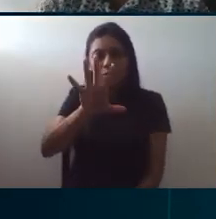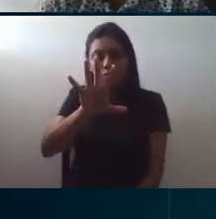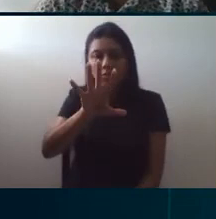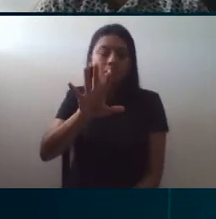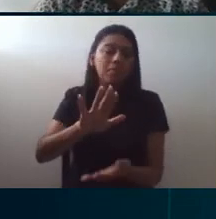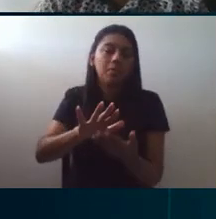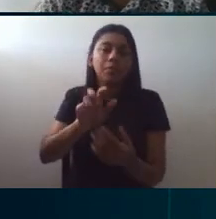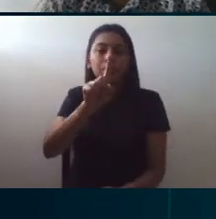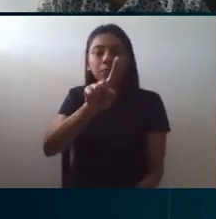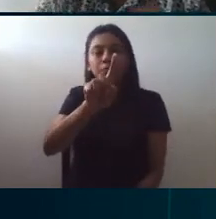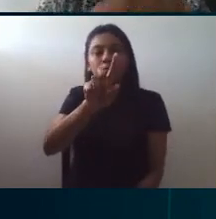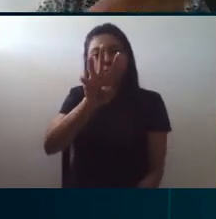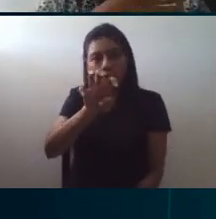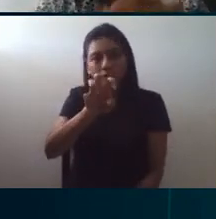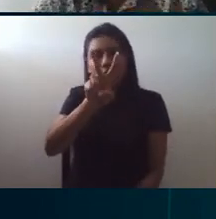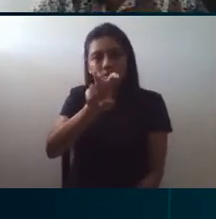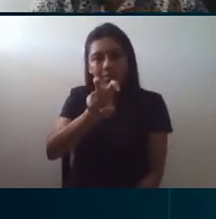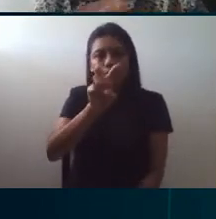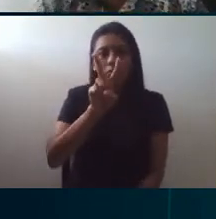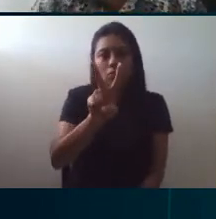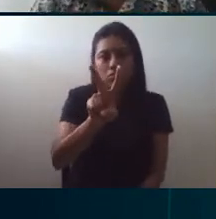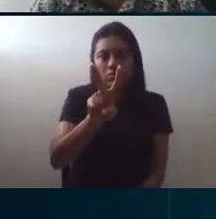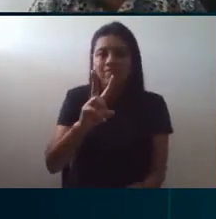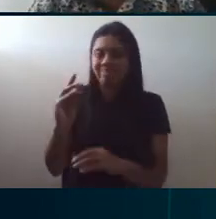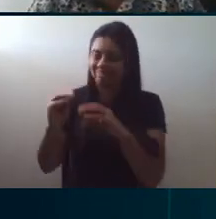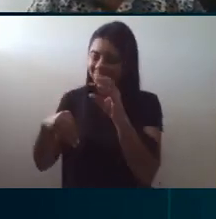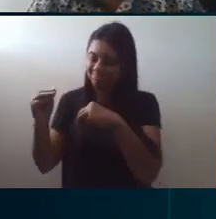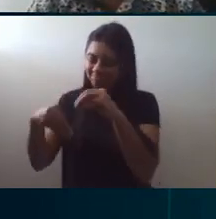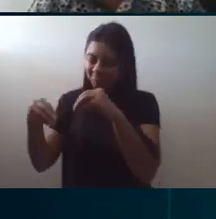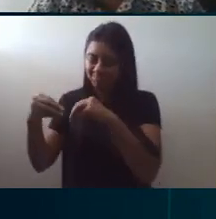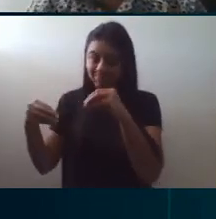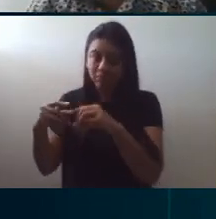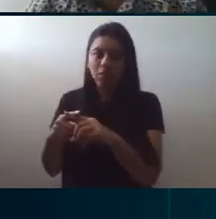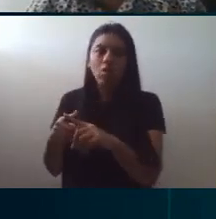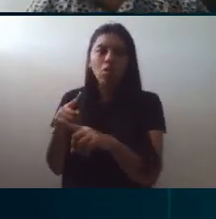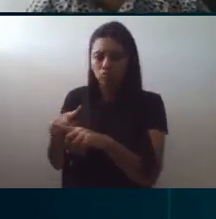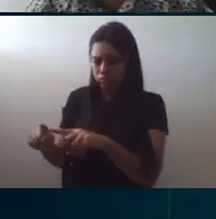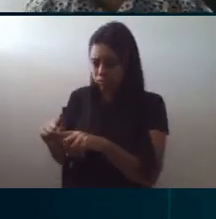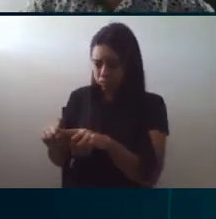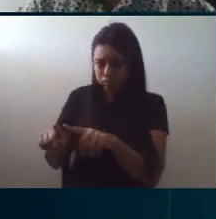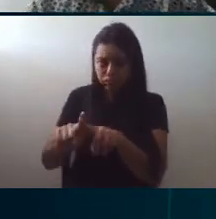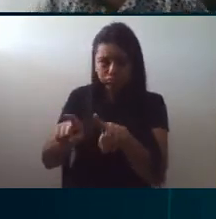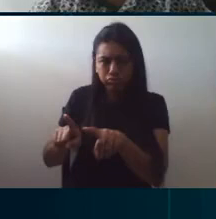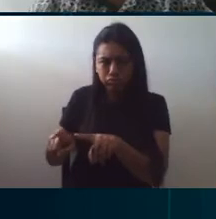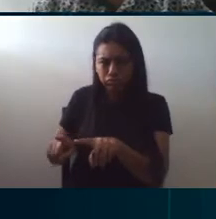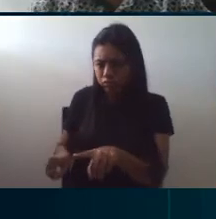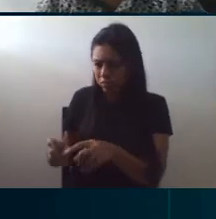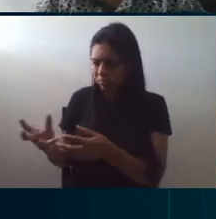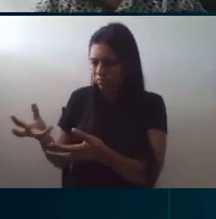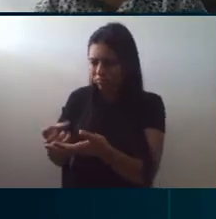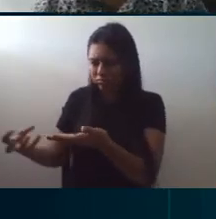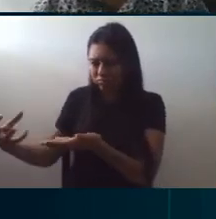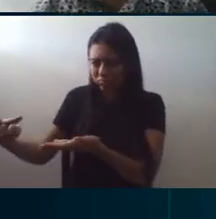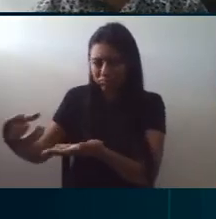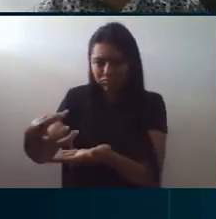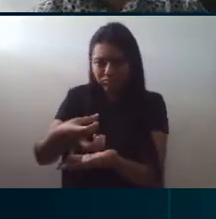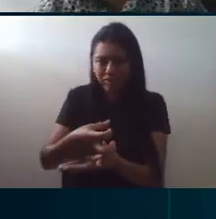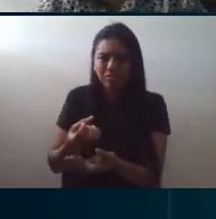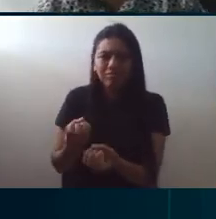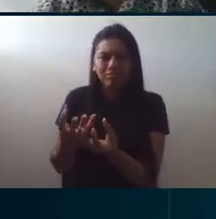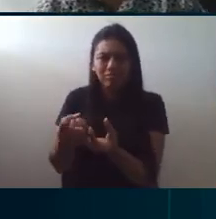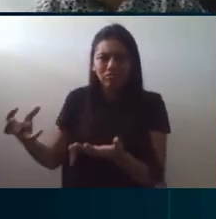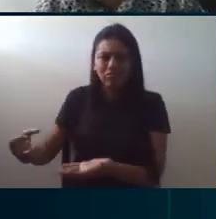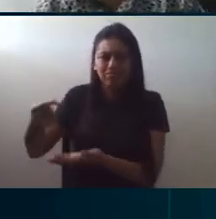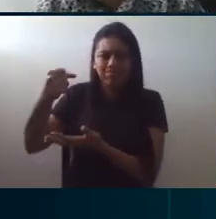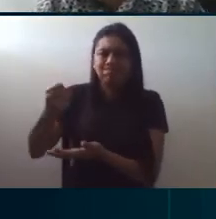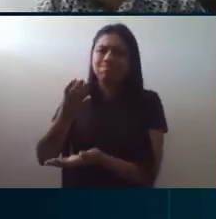por los componentes, clasificadas, bueno, unas clasificaciones bastante interesantes y eso, digamos, ha permitido tener una base de datos muy buena con la cual